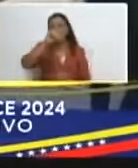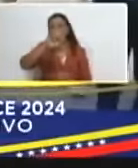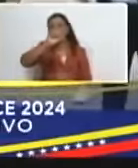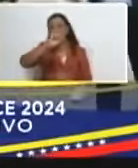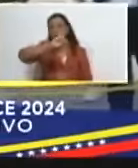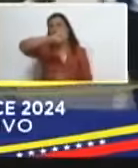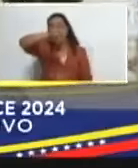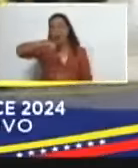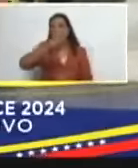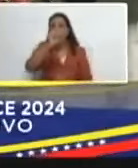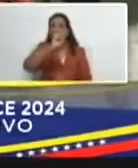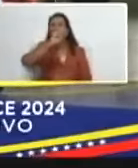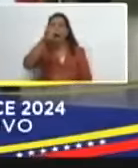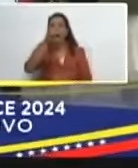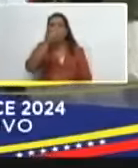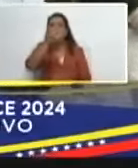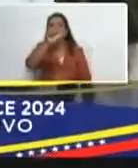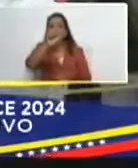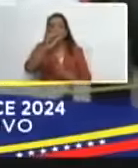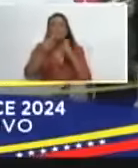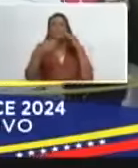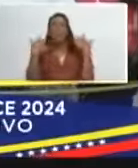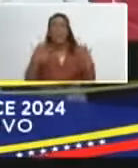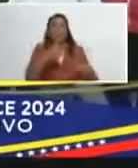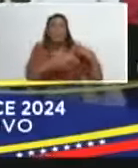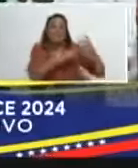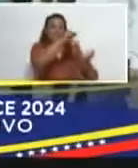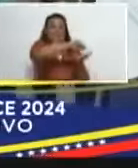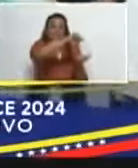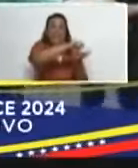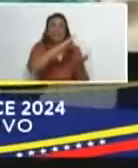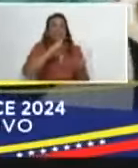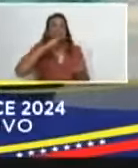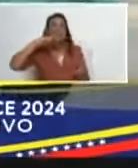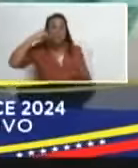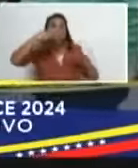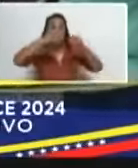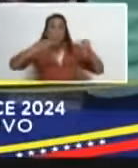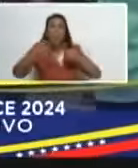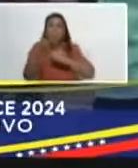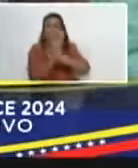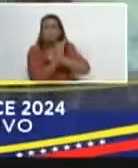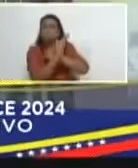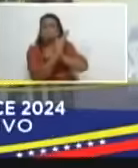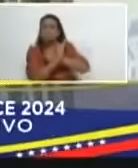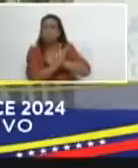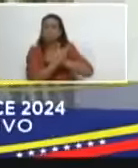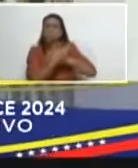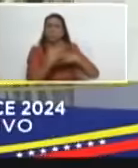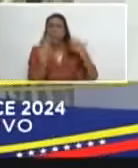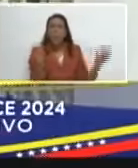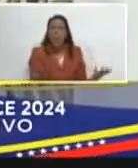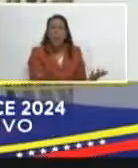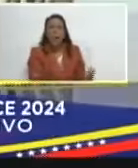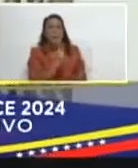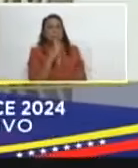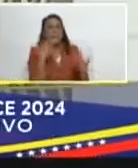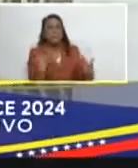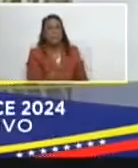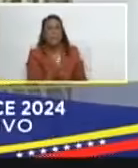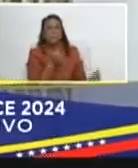Bueno, hermano presidente, este central, producto de las sanciones y el bloqueo, tuvo